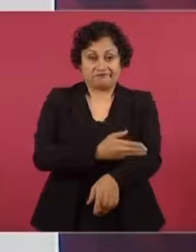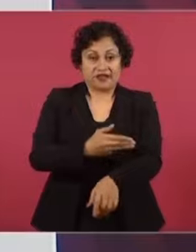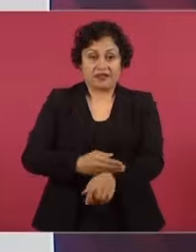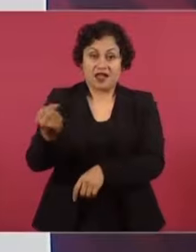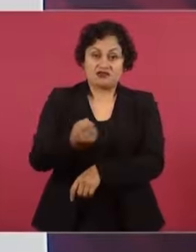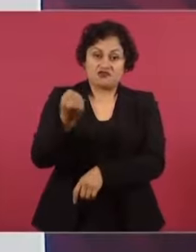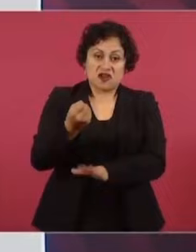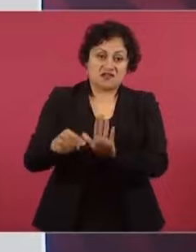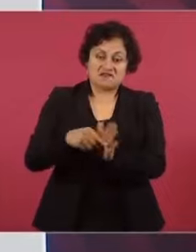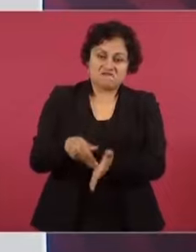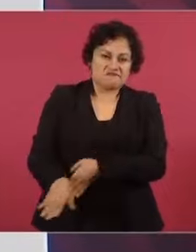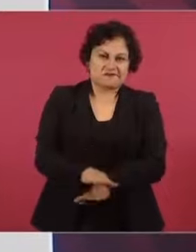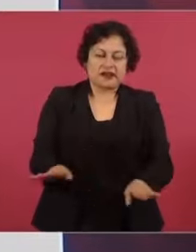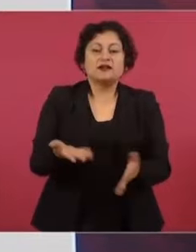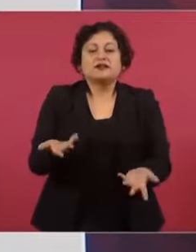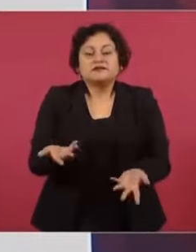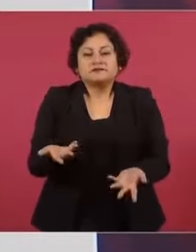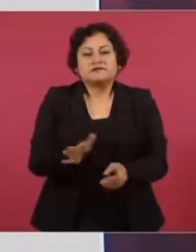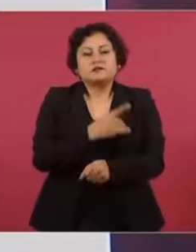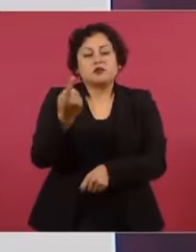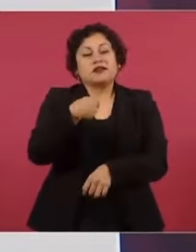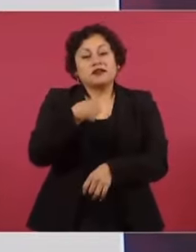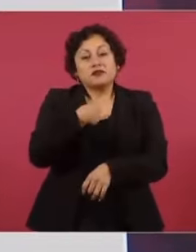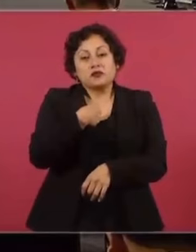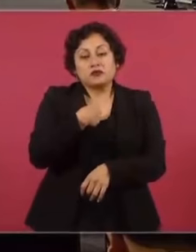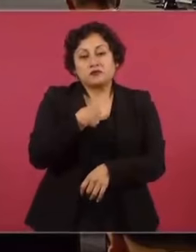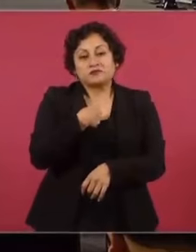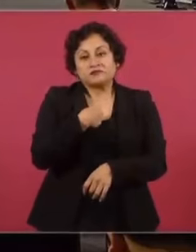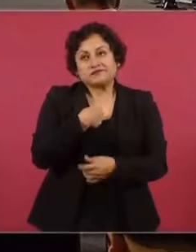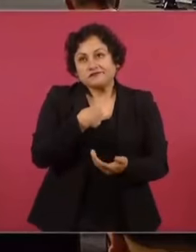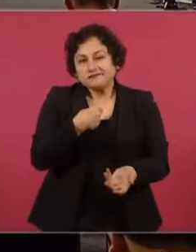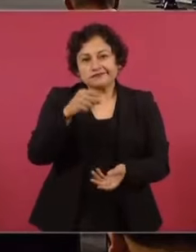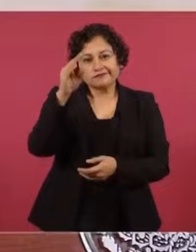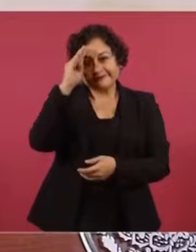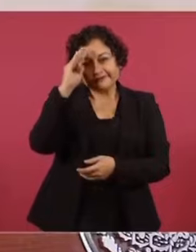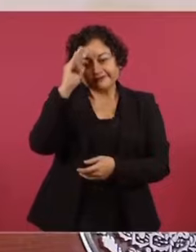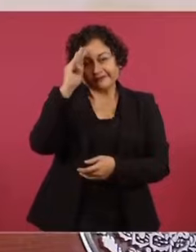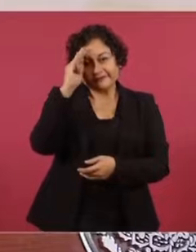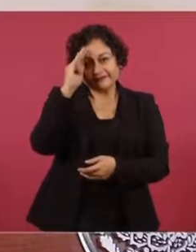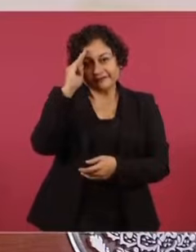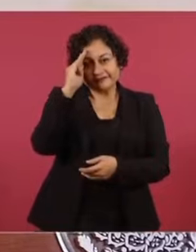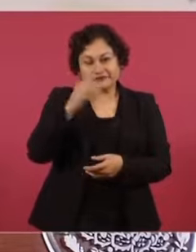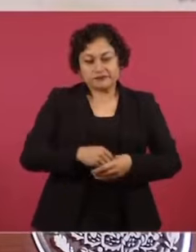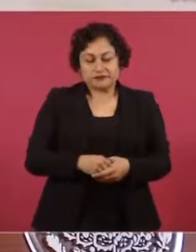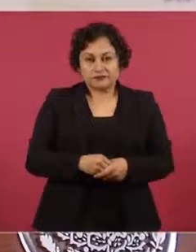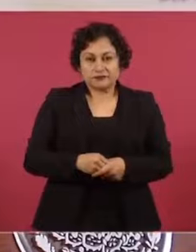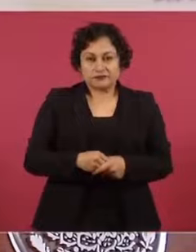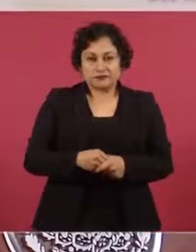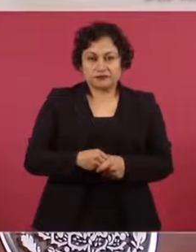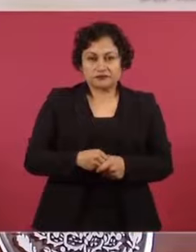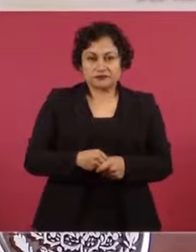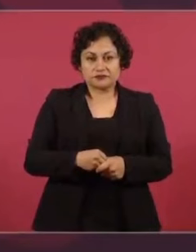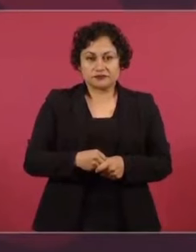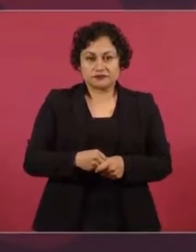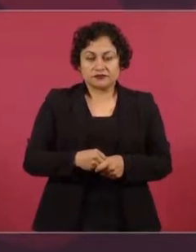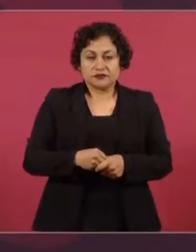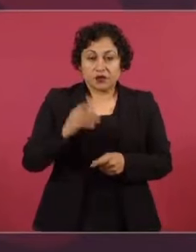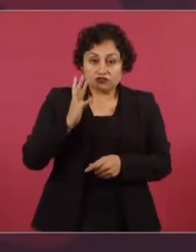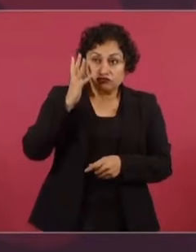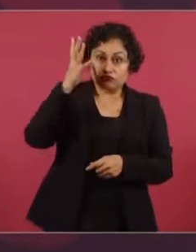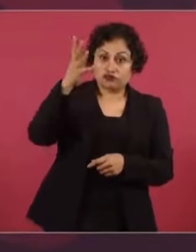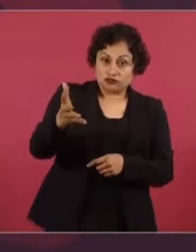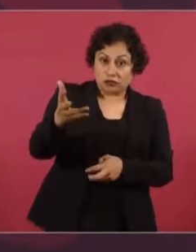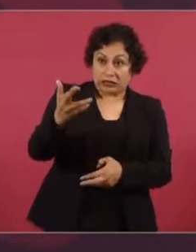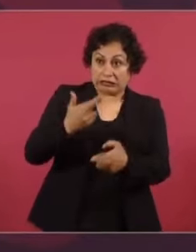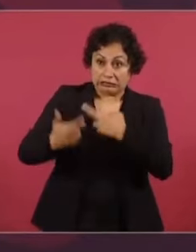madera y no veo que se vuelva a la época en